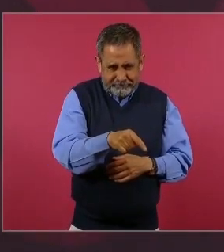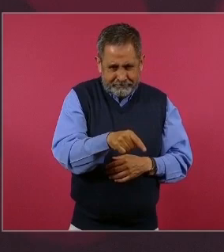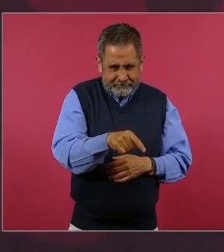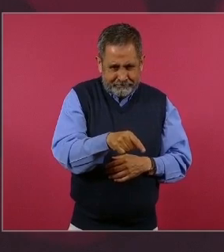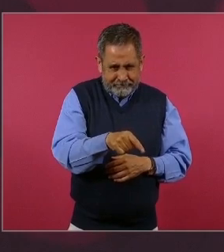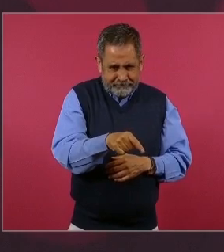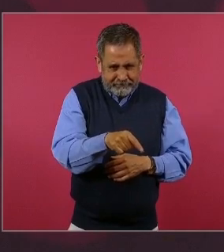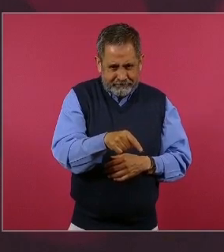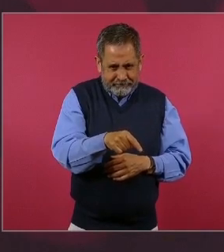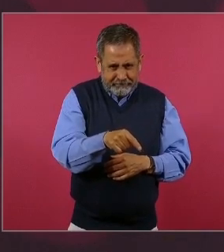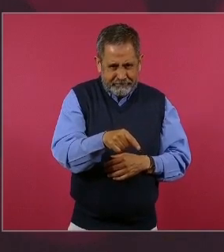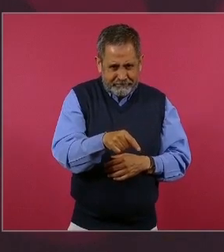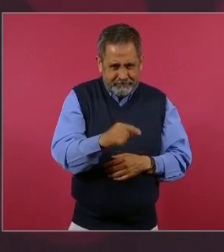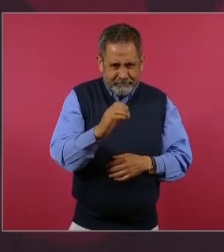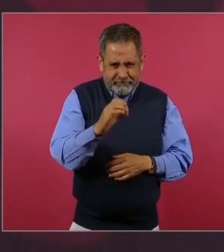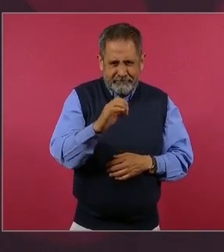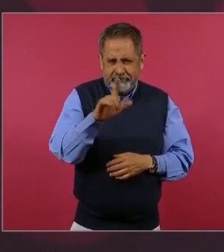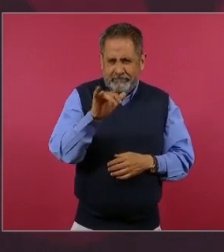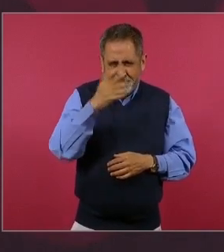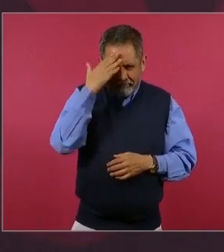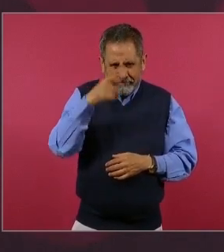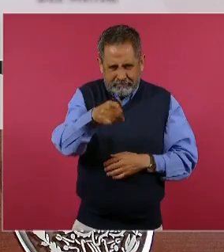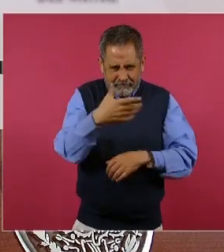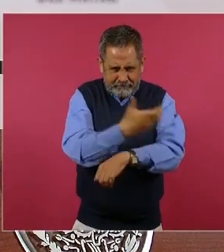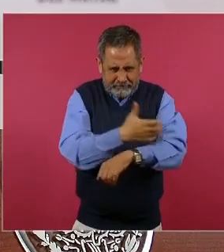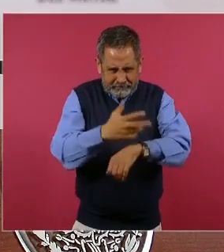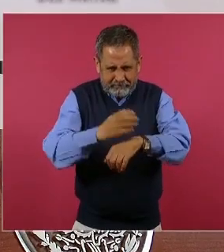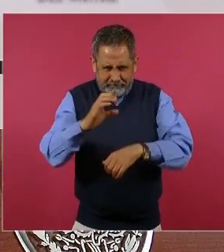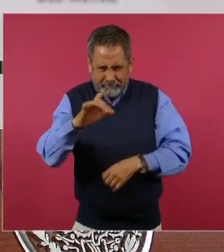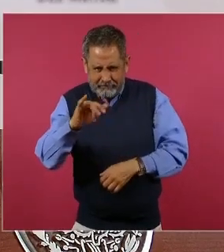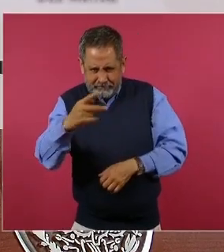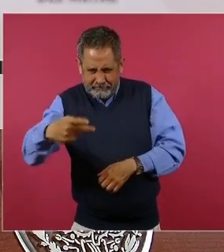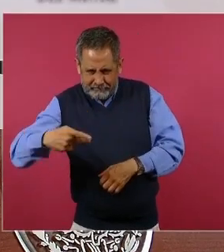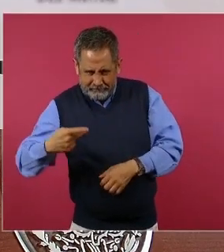¿Sabes, Claudia, qué me preguntó tu compañero?